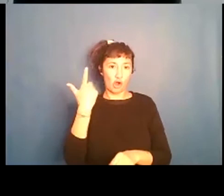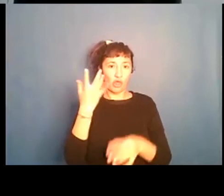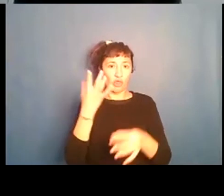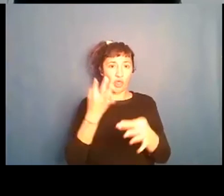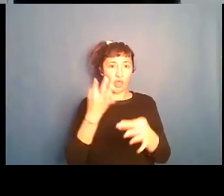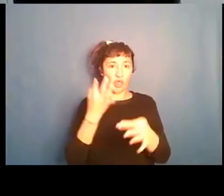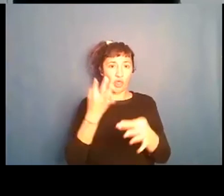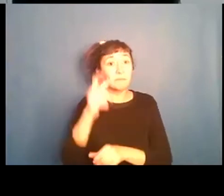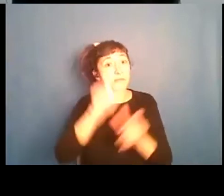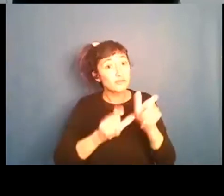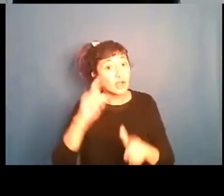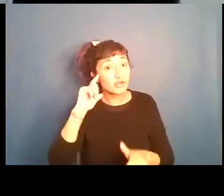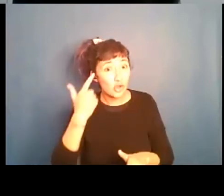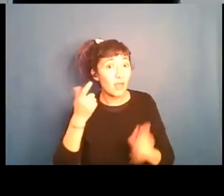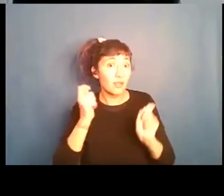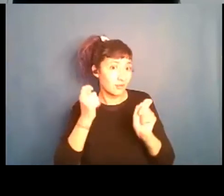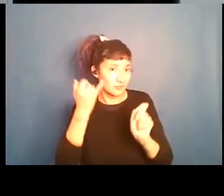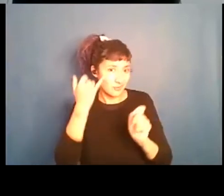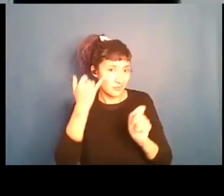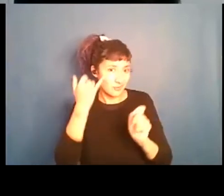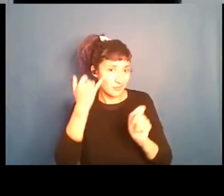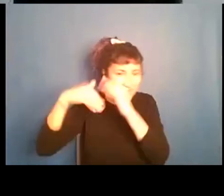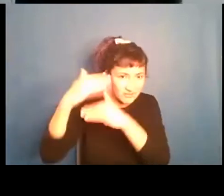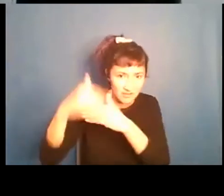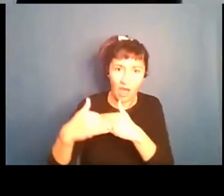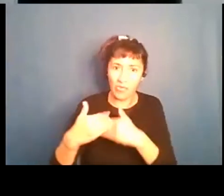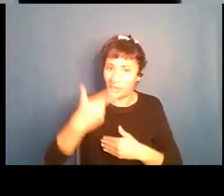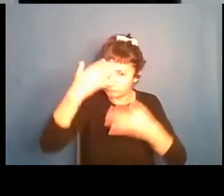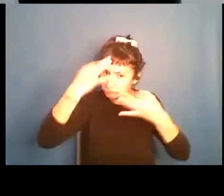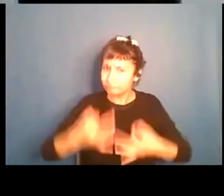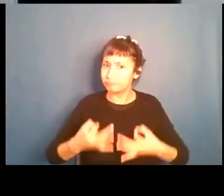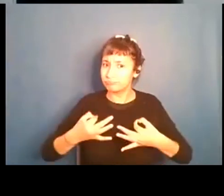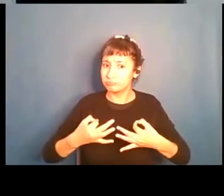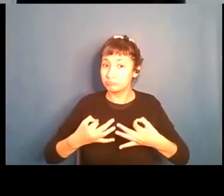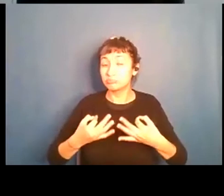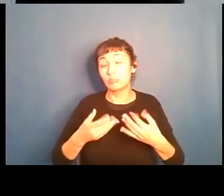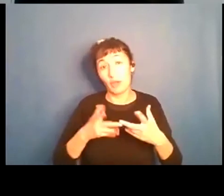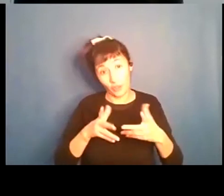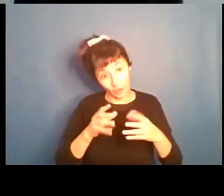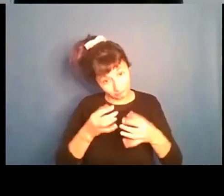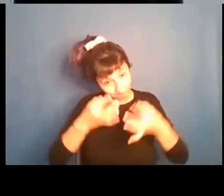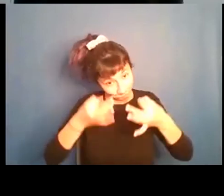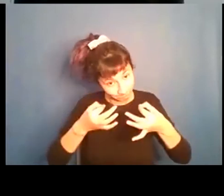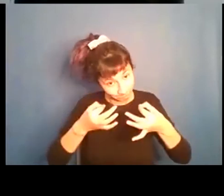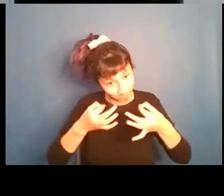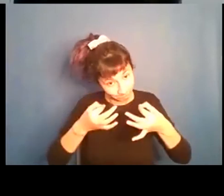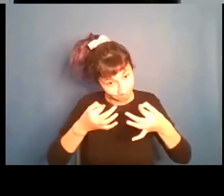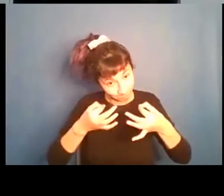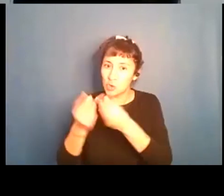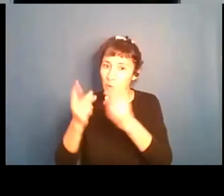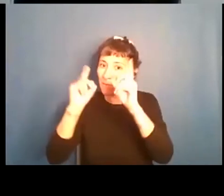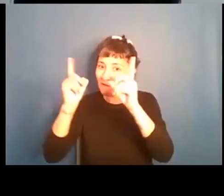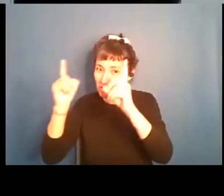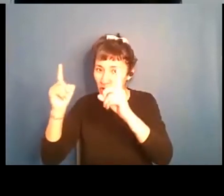idóneas, capacitadas. ¿Por qué digo esto? Porque hay muchos docentes oyentes que dicen